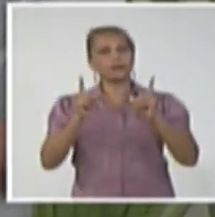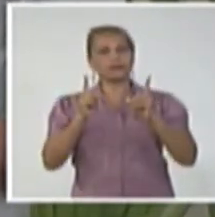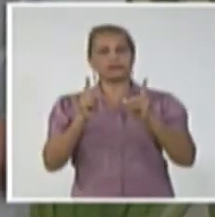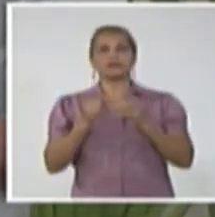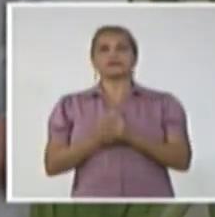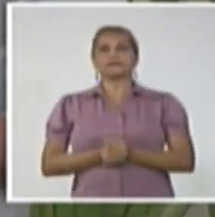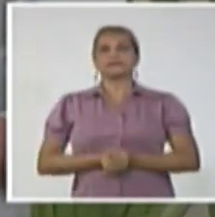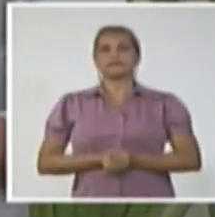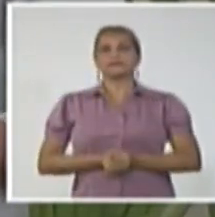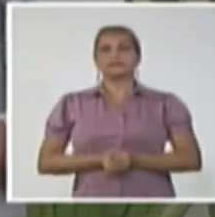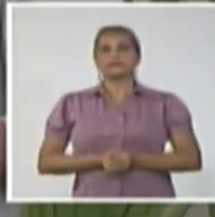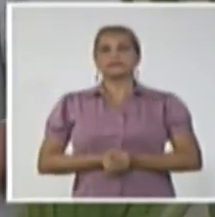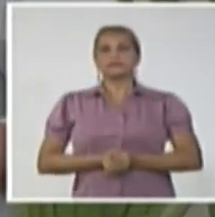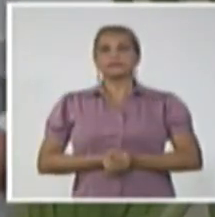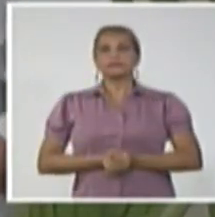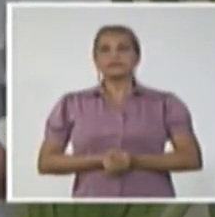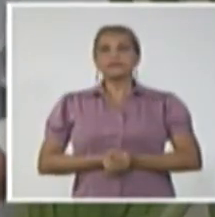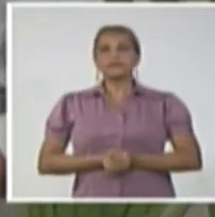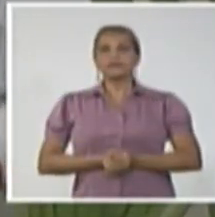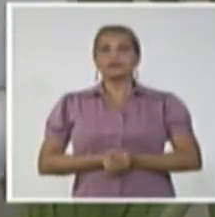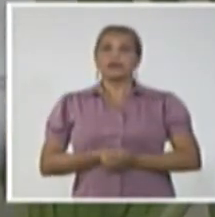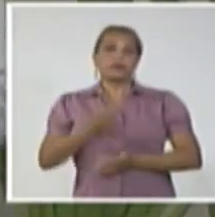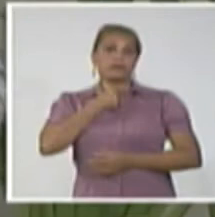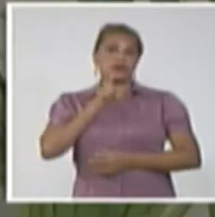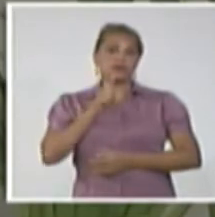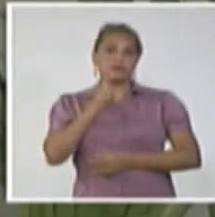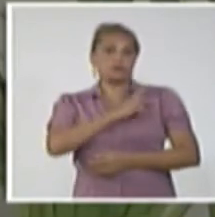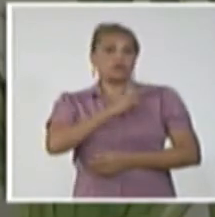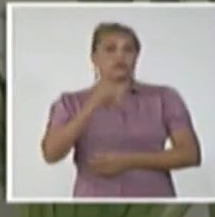dicen. Lo que pasa es que si no tuviéramos voluntad